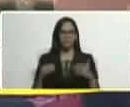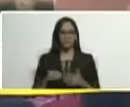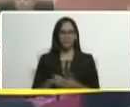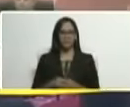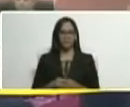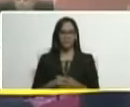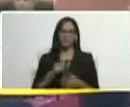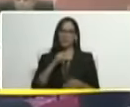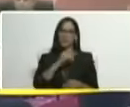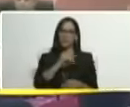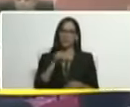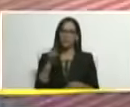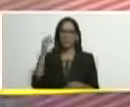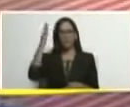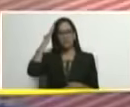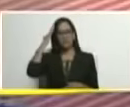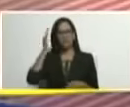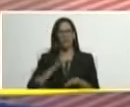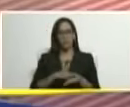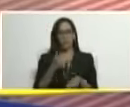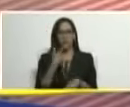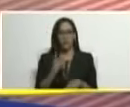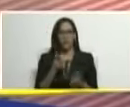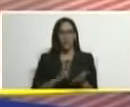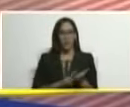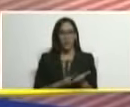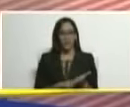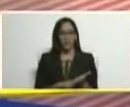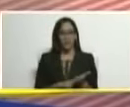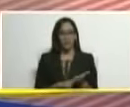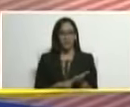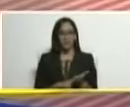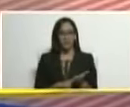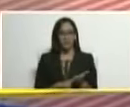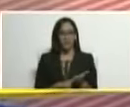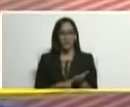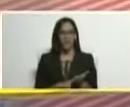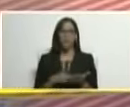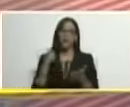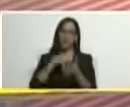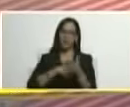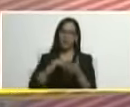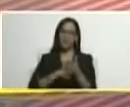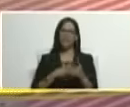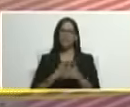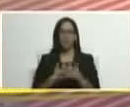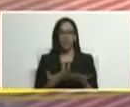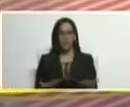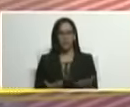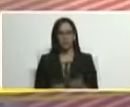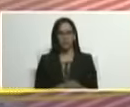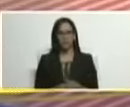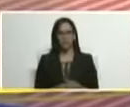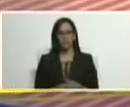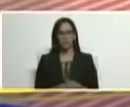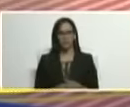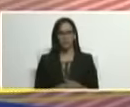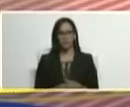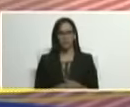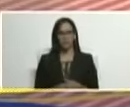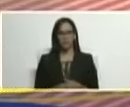Y ustedes saben por qué lo digo, ¿verdad? Por la batalla que hemos dado.